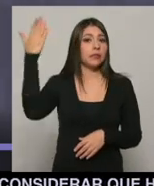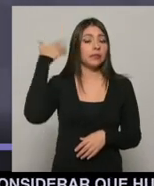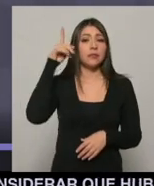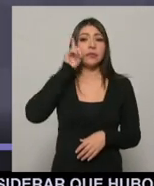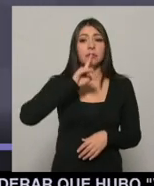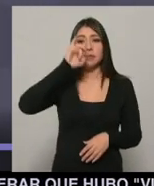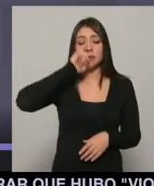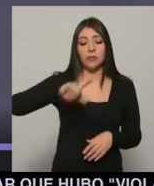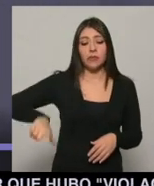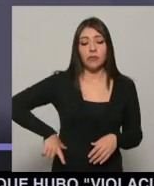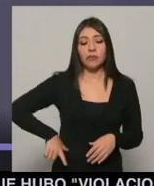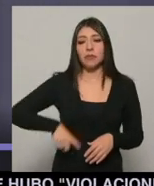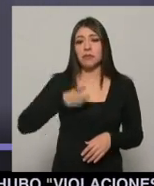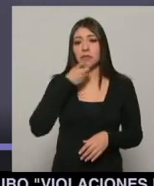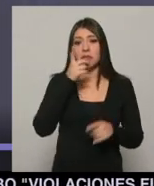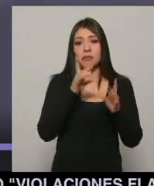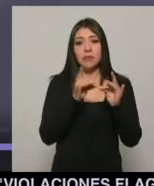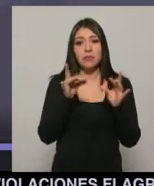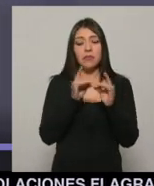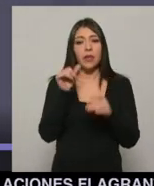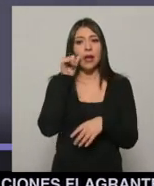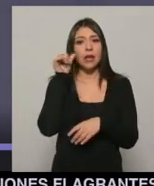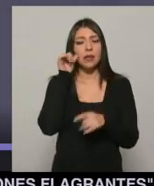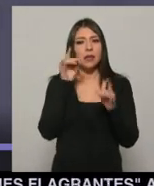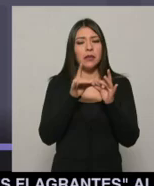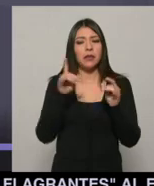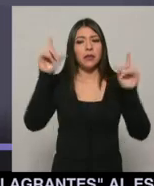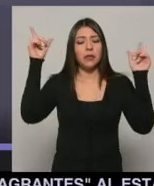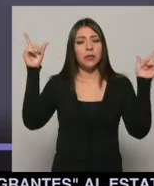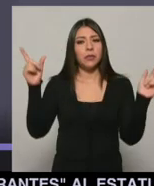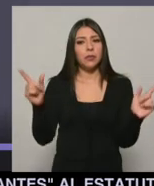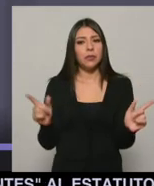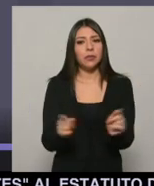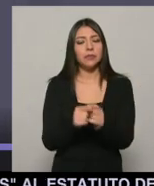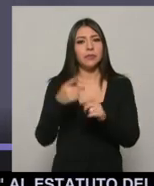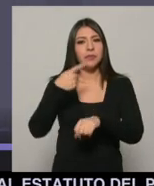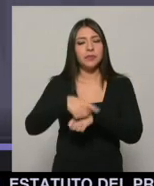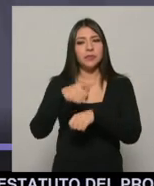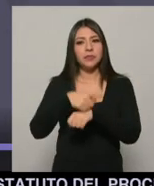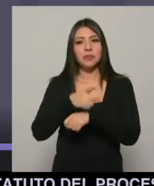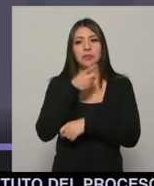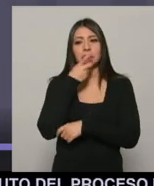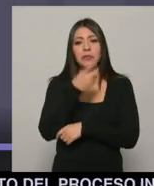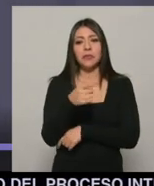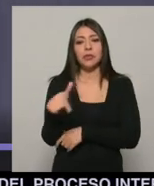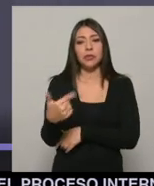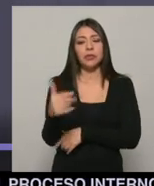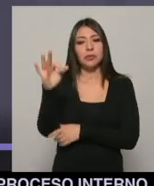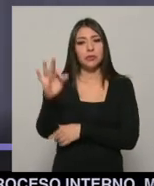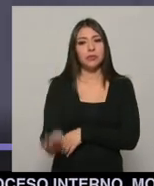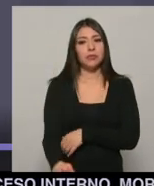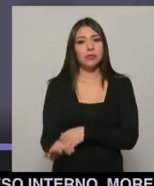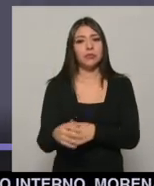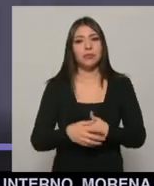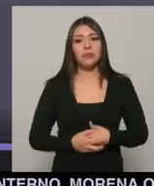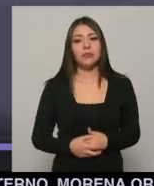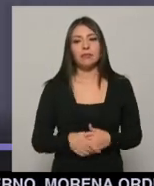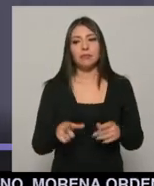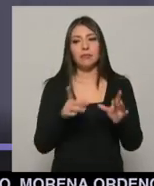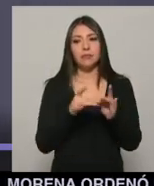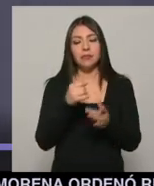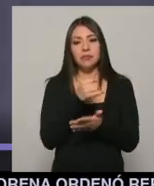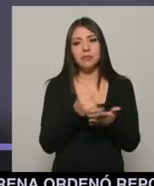jefa de gobierno pues ha dicho, ayer lo comentaba, que se ha reducido la incidencia delictiva en 12% en este